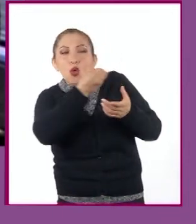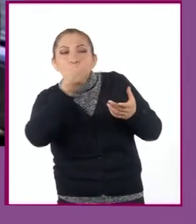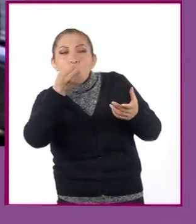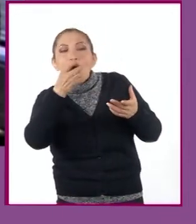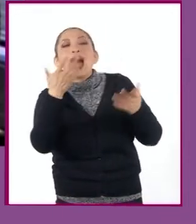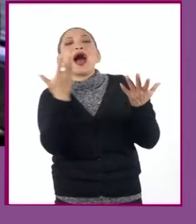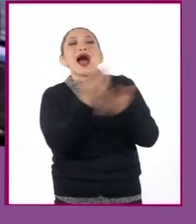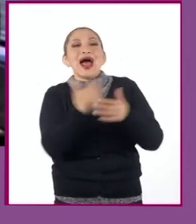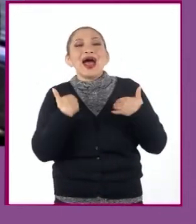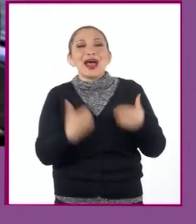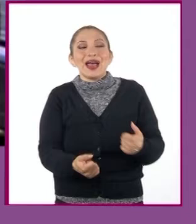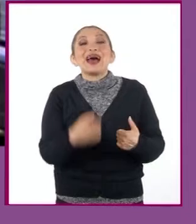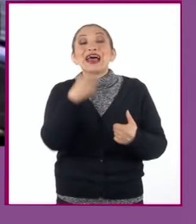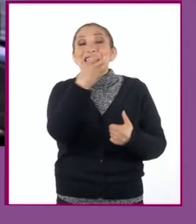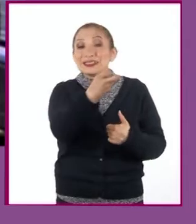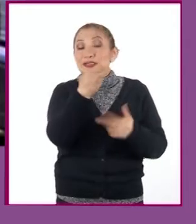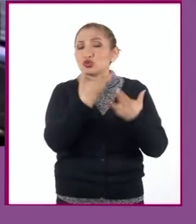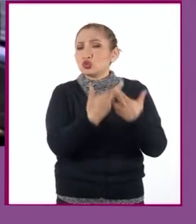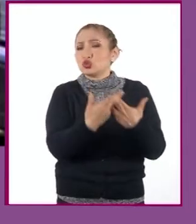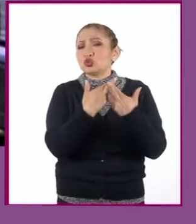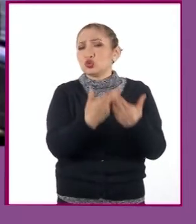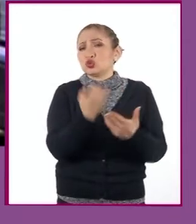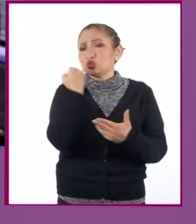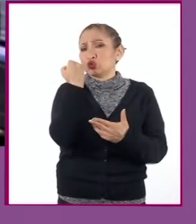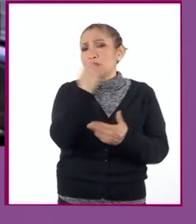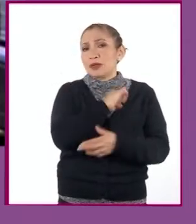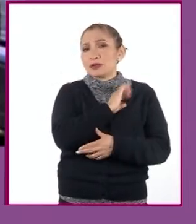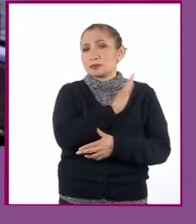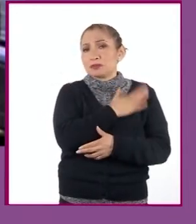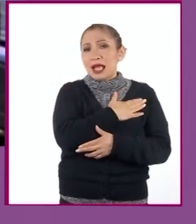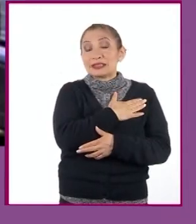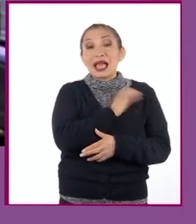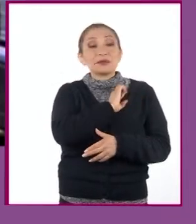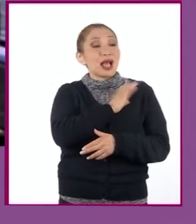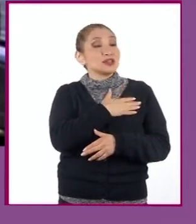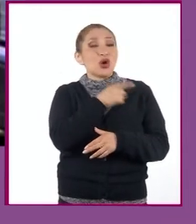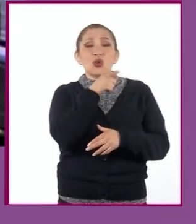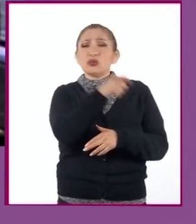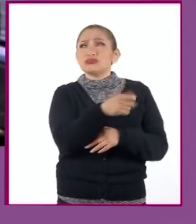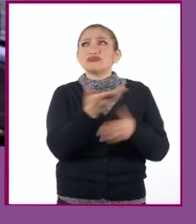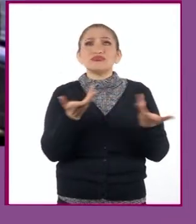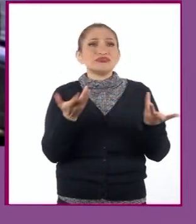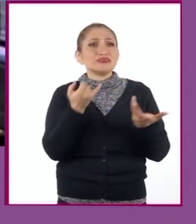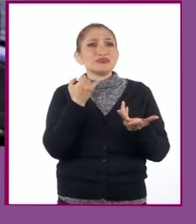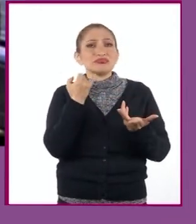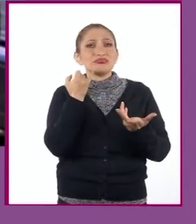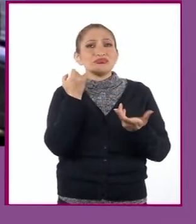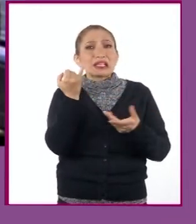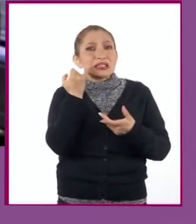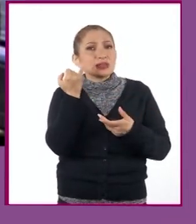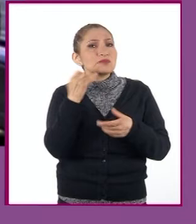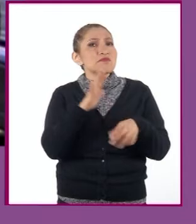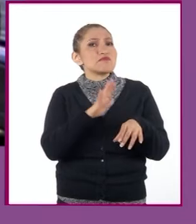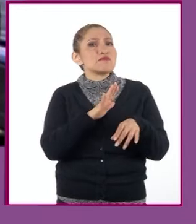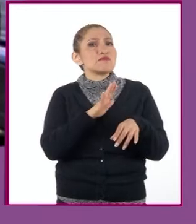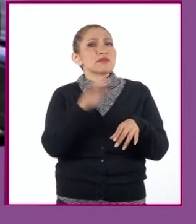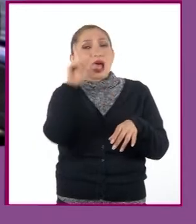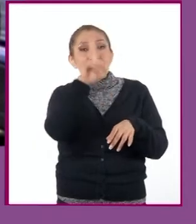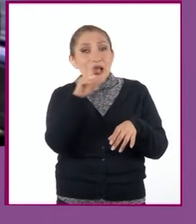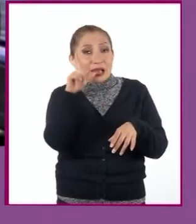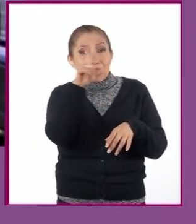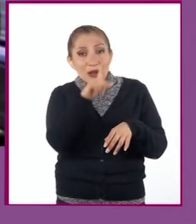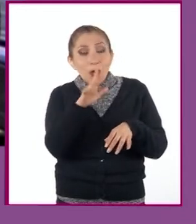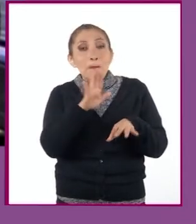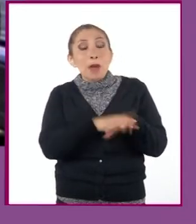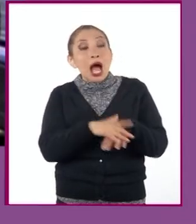nueva palabra. Esa es una de las riquezas del lenguaje español. El español es uno de los lenguajes, o una de las lenguas